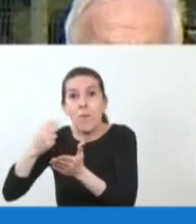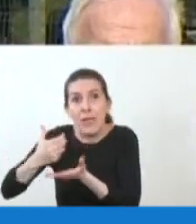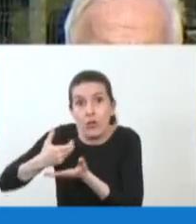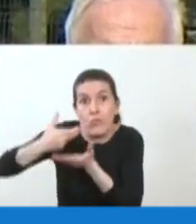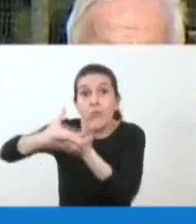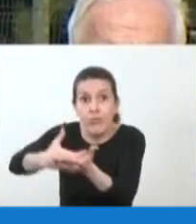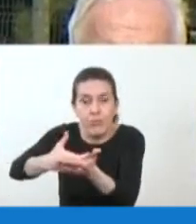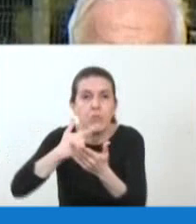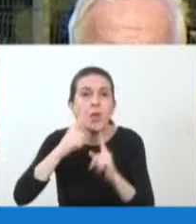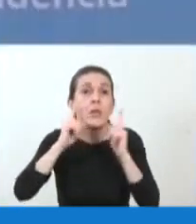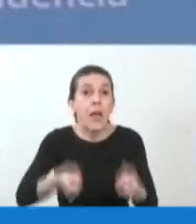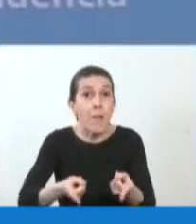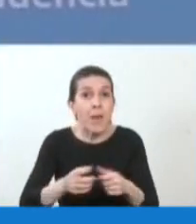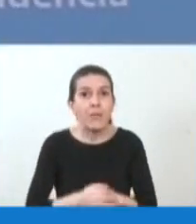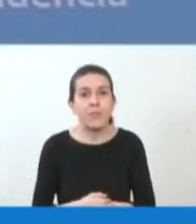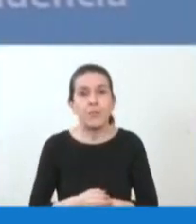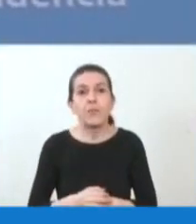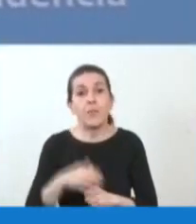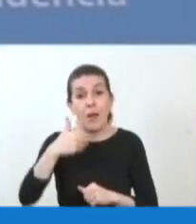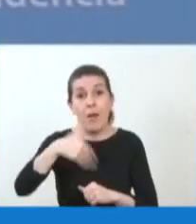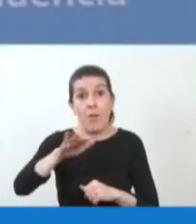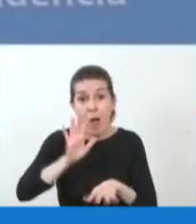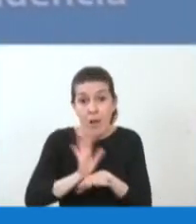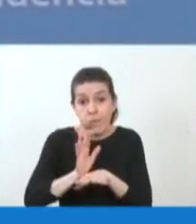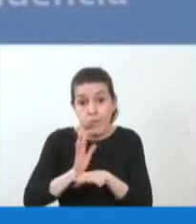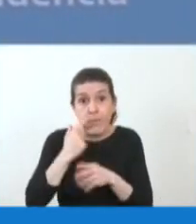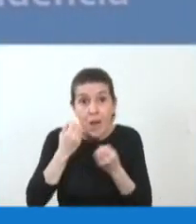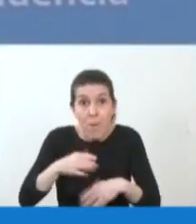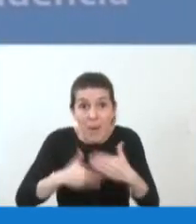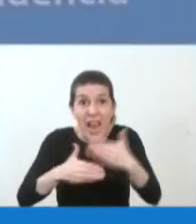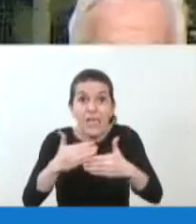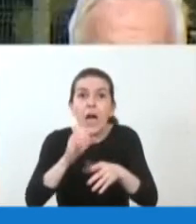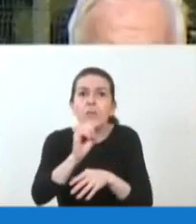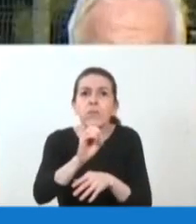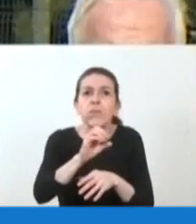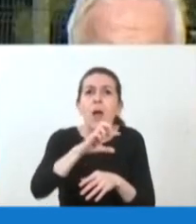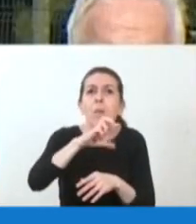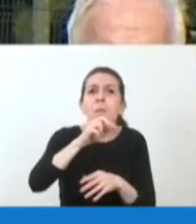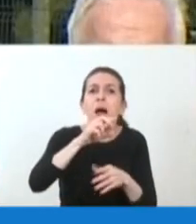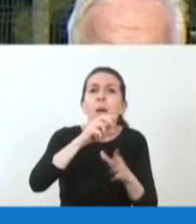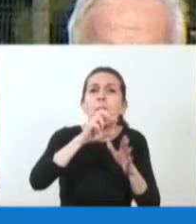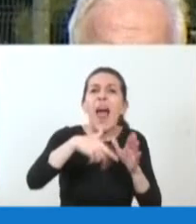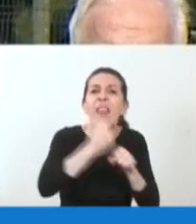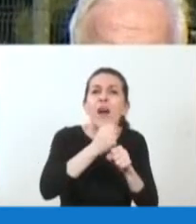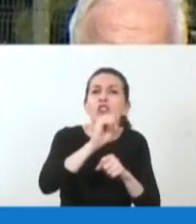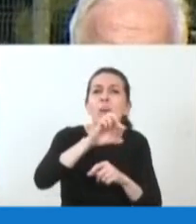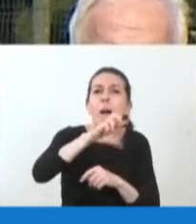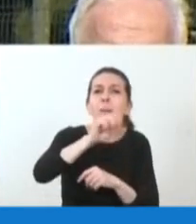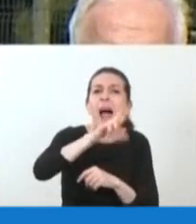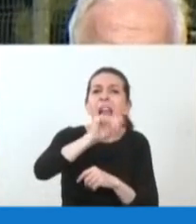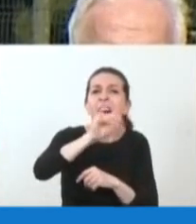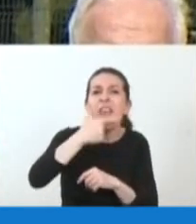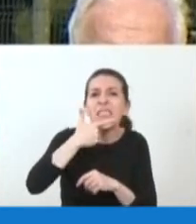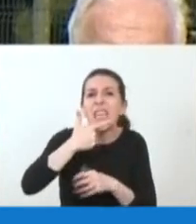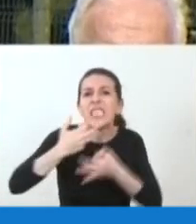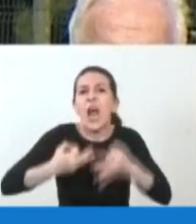también vamos a desarrollar el programa de paradas seguras las paradas seguras desde el